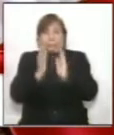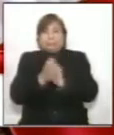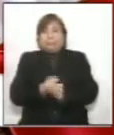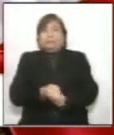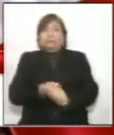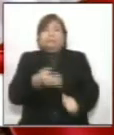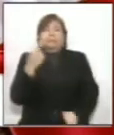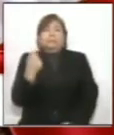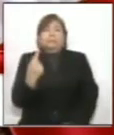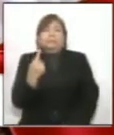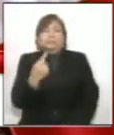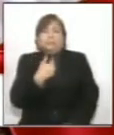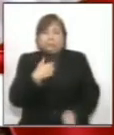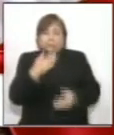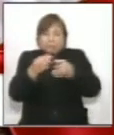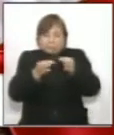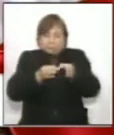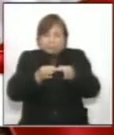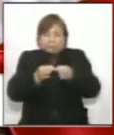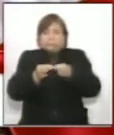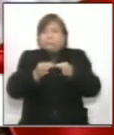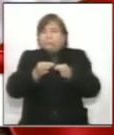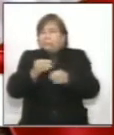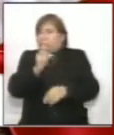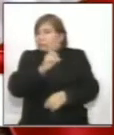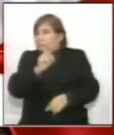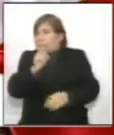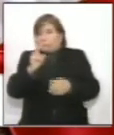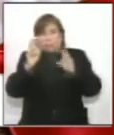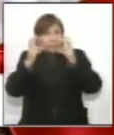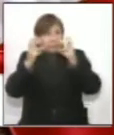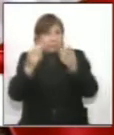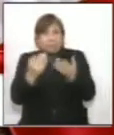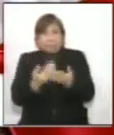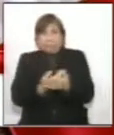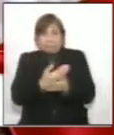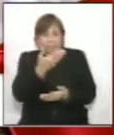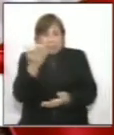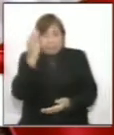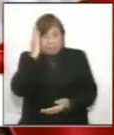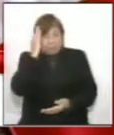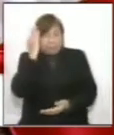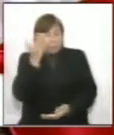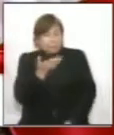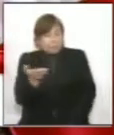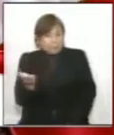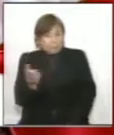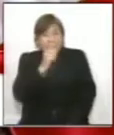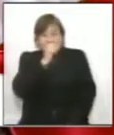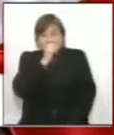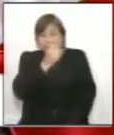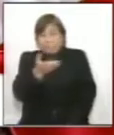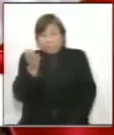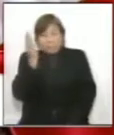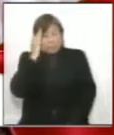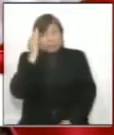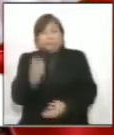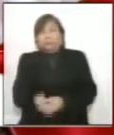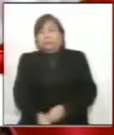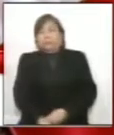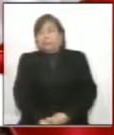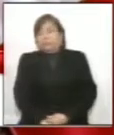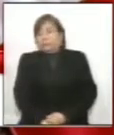cada uno de ellos pudimos explicar, porque no es un tema nuevo y el Perú entero lo sabe y ustedes los medios de comunicación lo saben. Habían